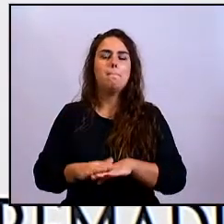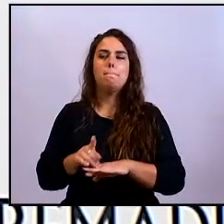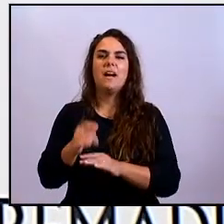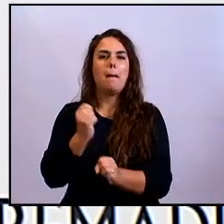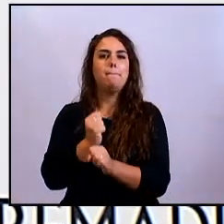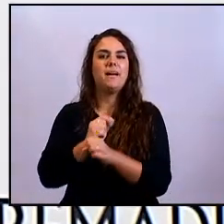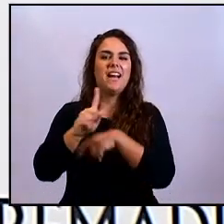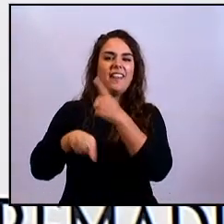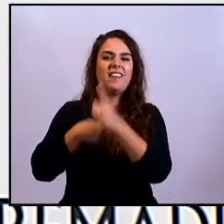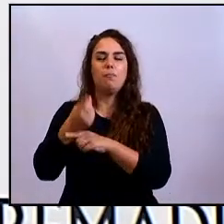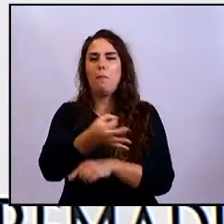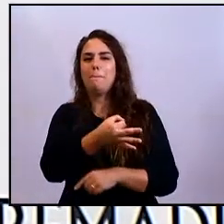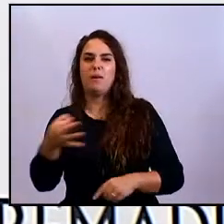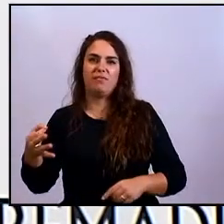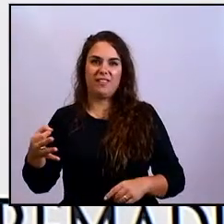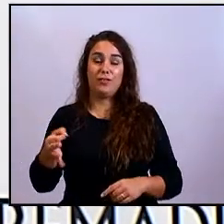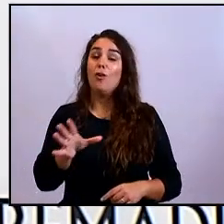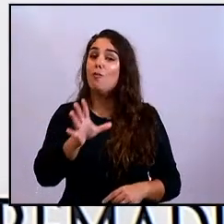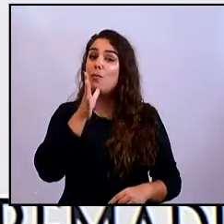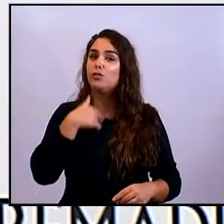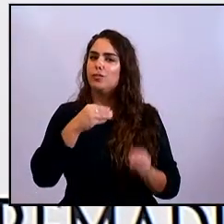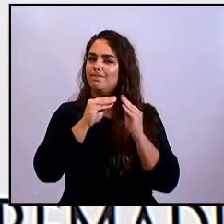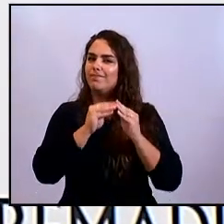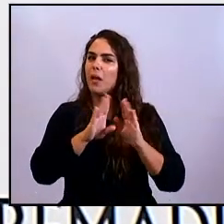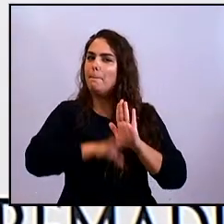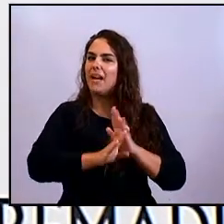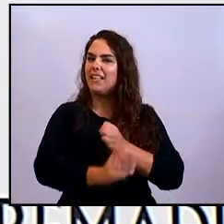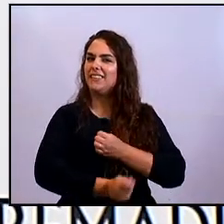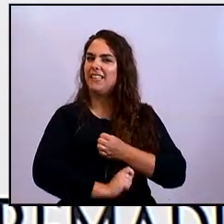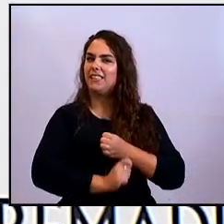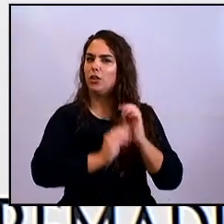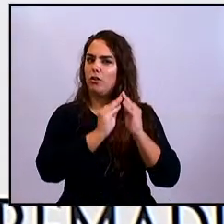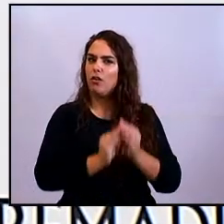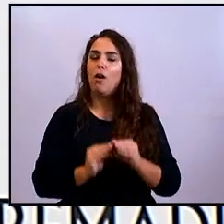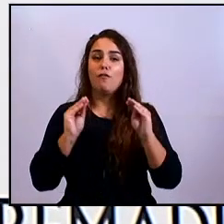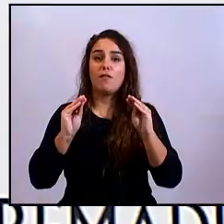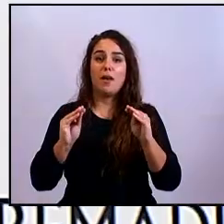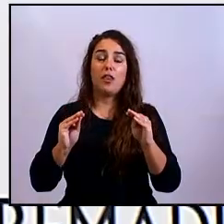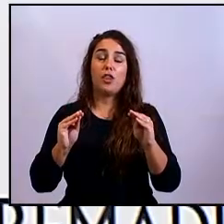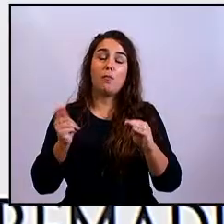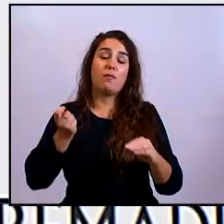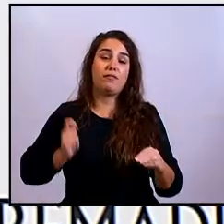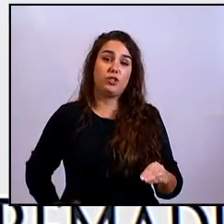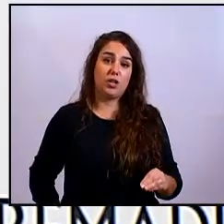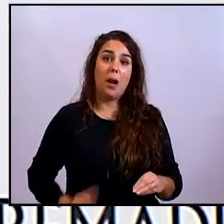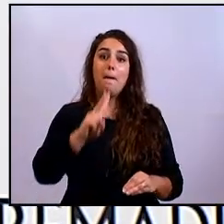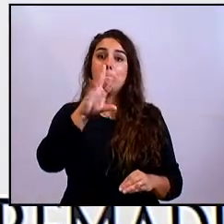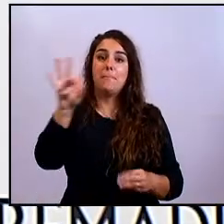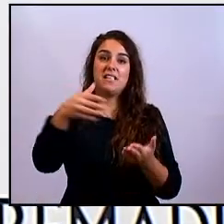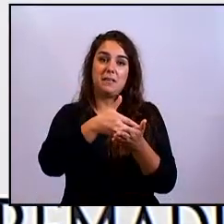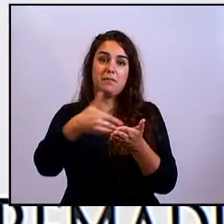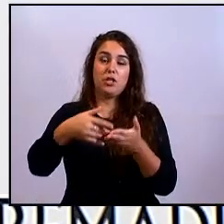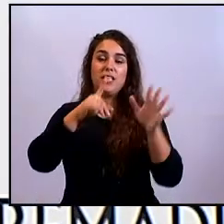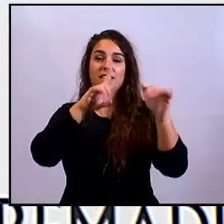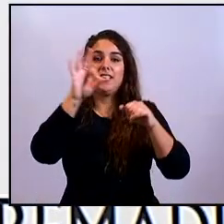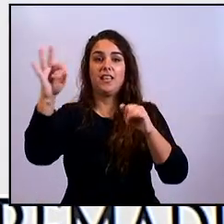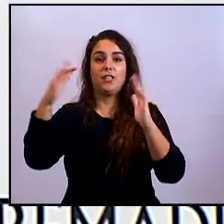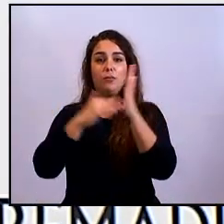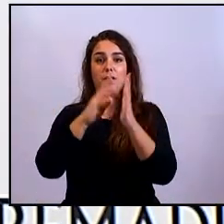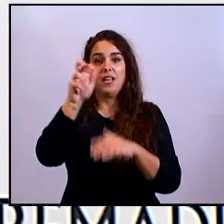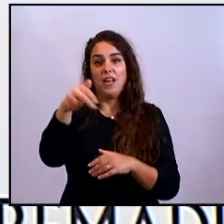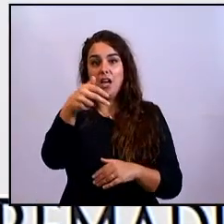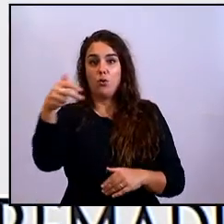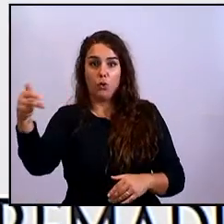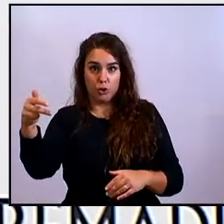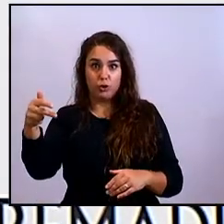de nuestros jóvenes. Por ello, hemos elaborado un plan estratégico de formación profesional dotado con 20.600.000 euros